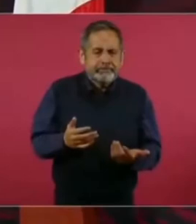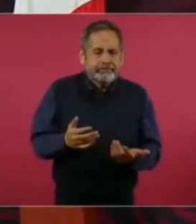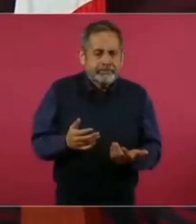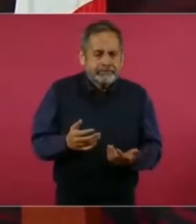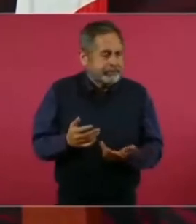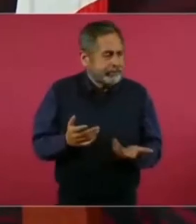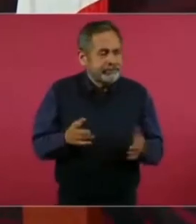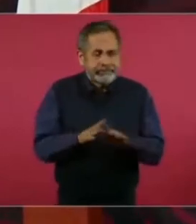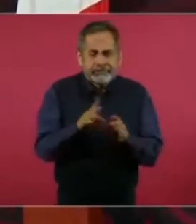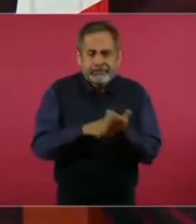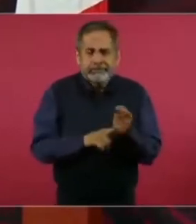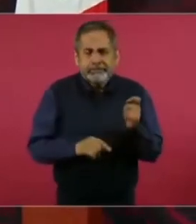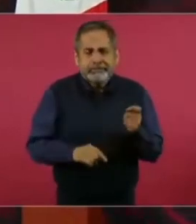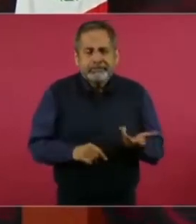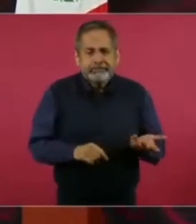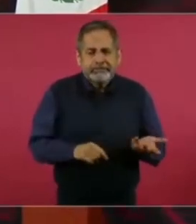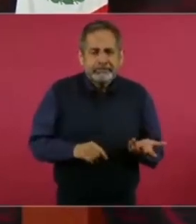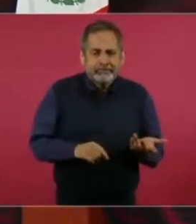realmente